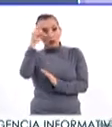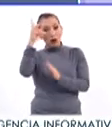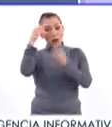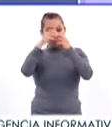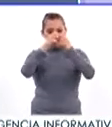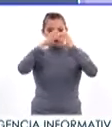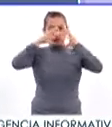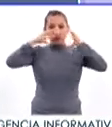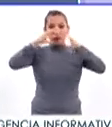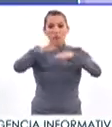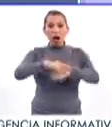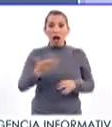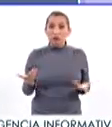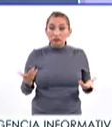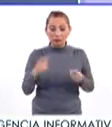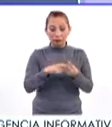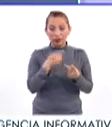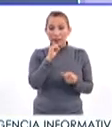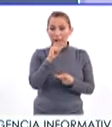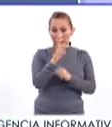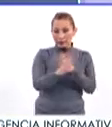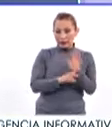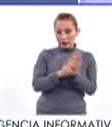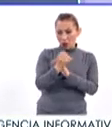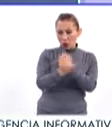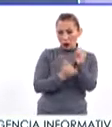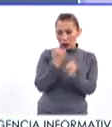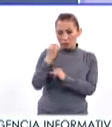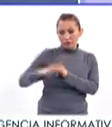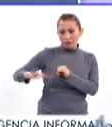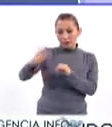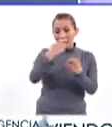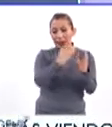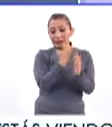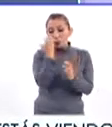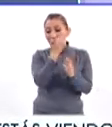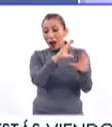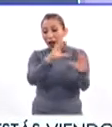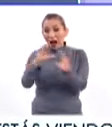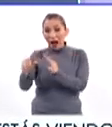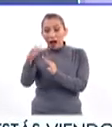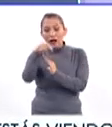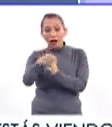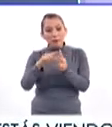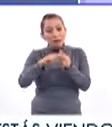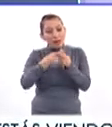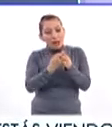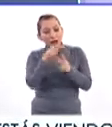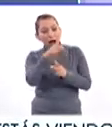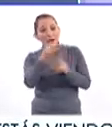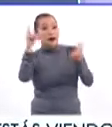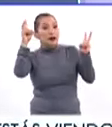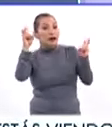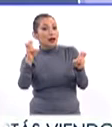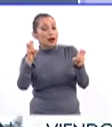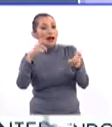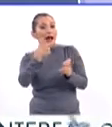de la corteza cerebral. La popularidad de los videojuegos dentro del mundo de la enseñanza ha propiciado el surgimiento del